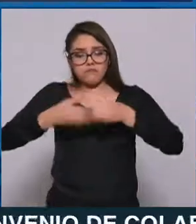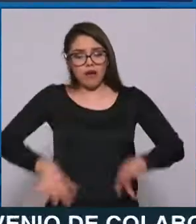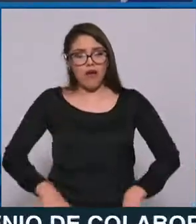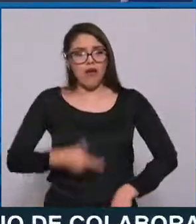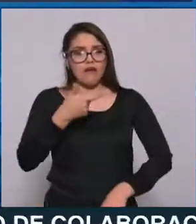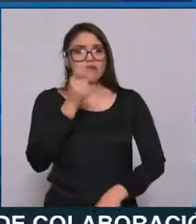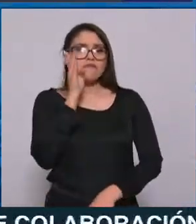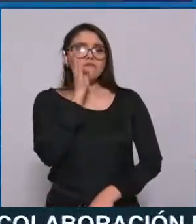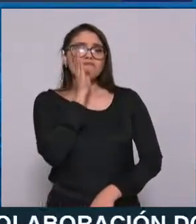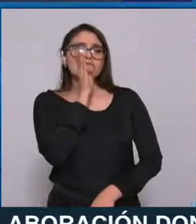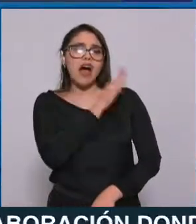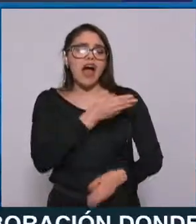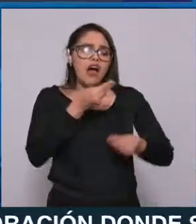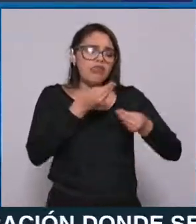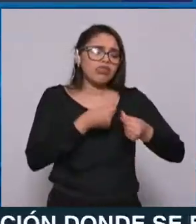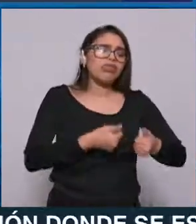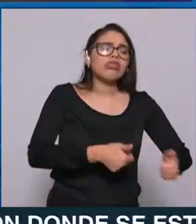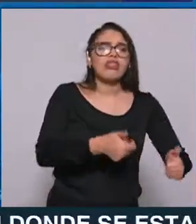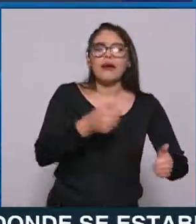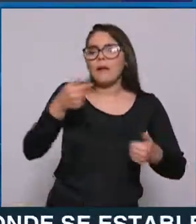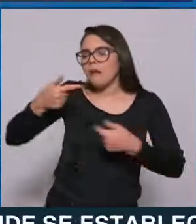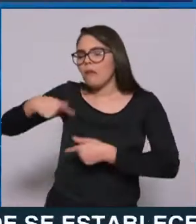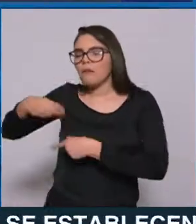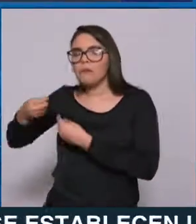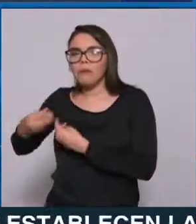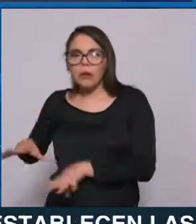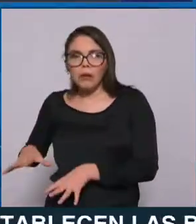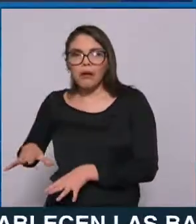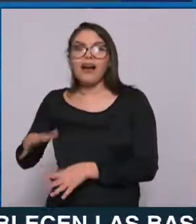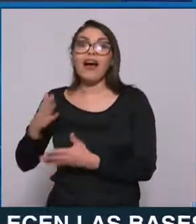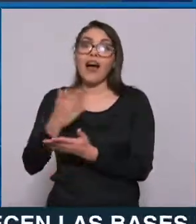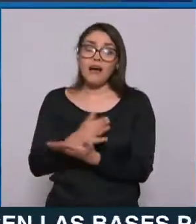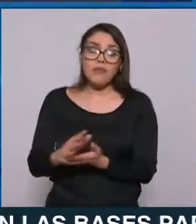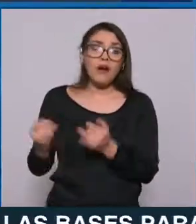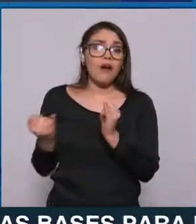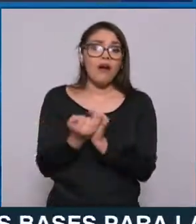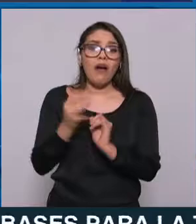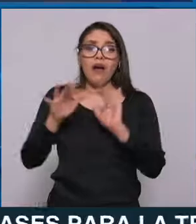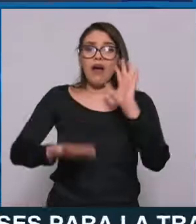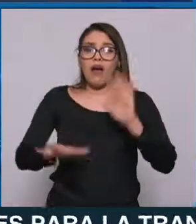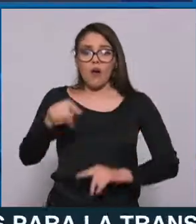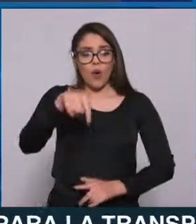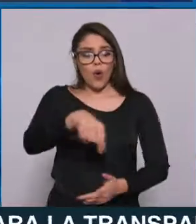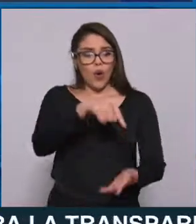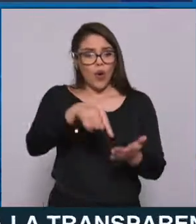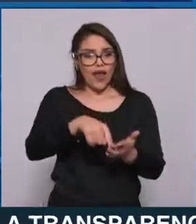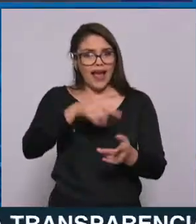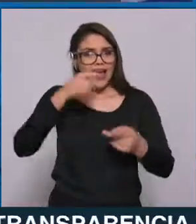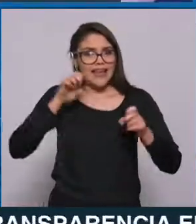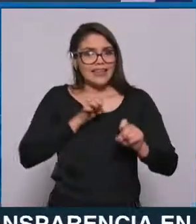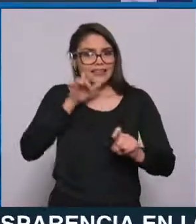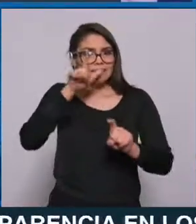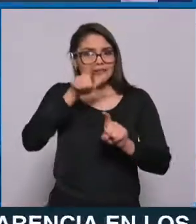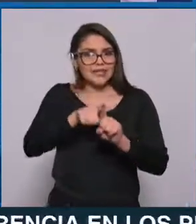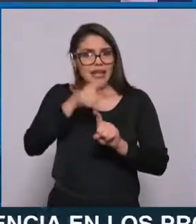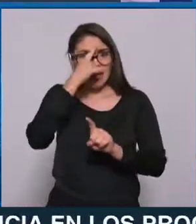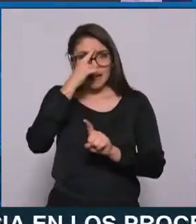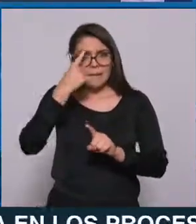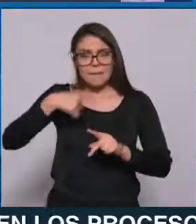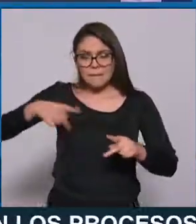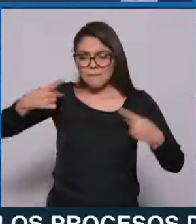dinero y demás, sino cuando deja de ejercer acciones públicas en predios públicos como